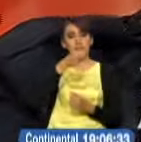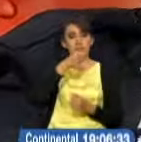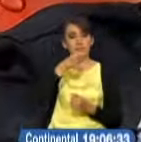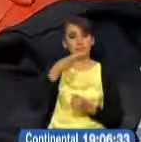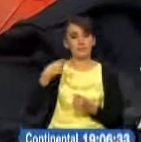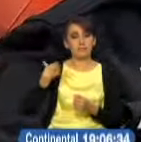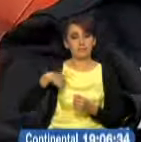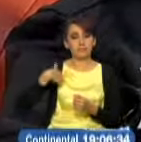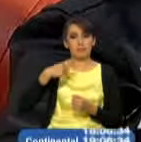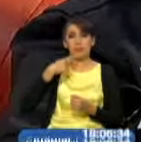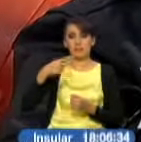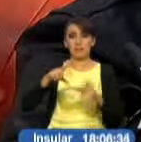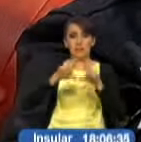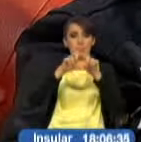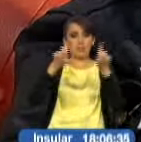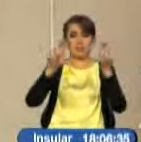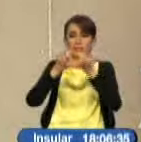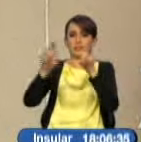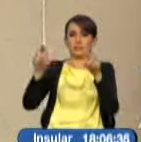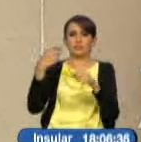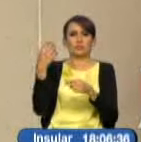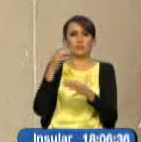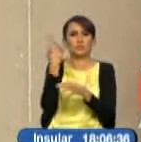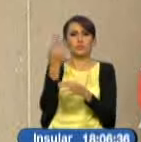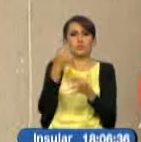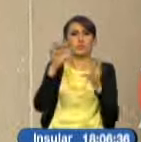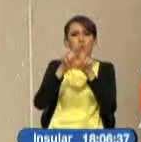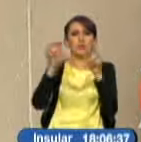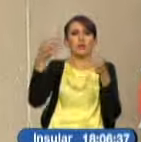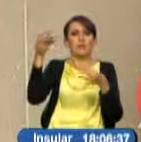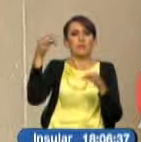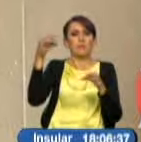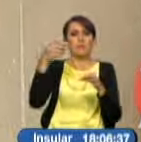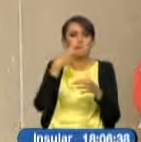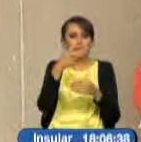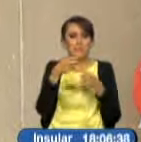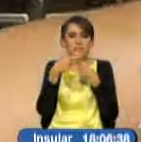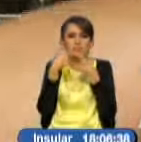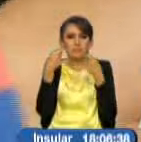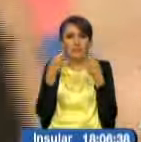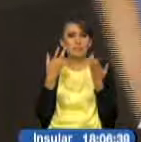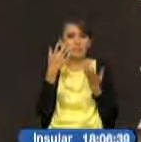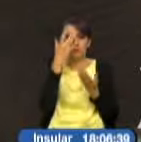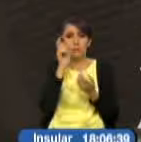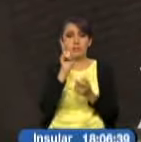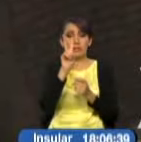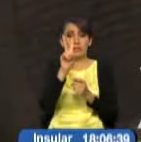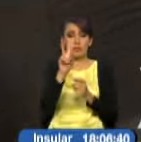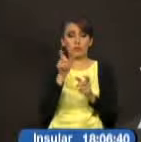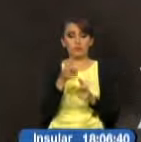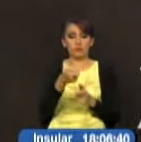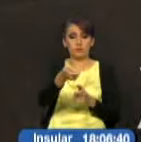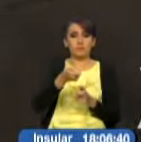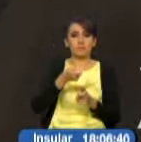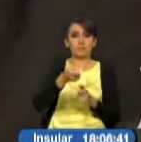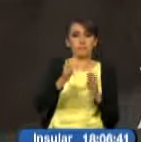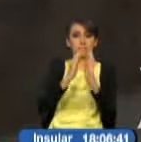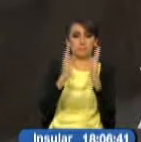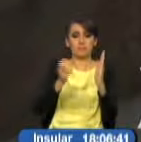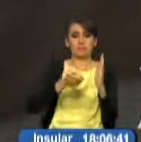los accionistas de Banisi son empresas de papel y apenas tiene 2 cajeros automáticos en toda Panamá, versión que la aclara el